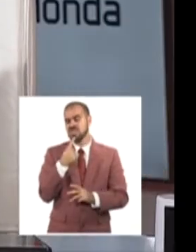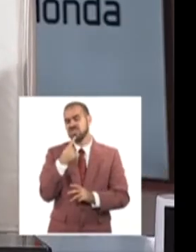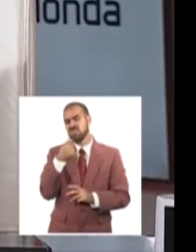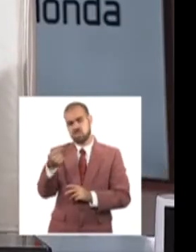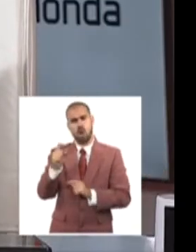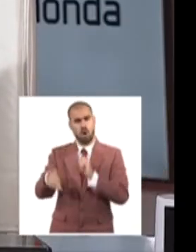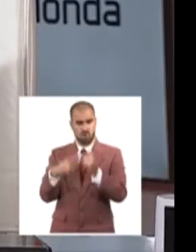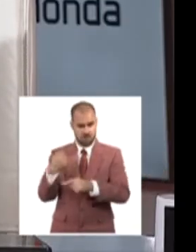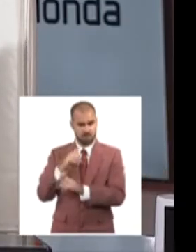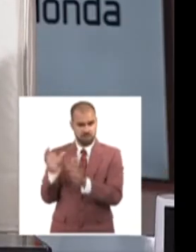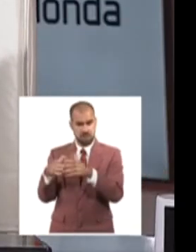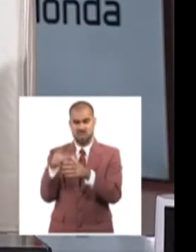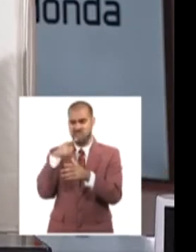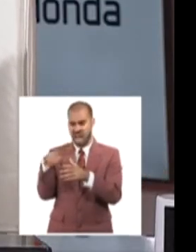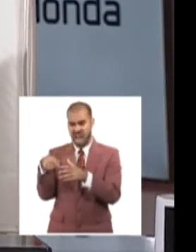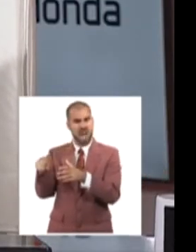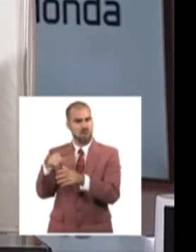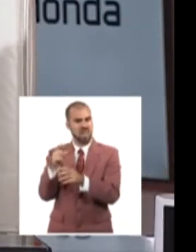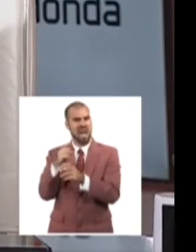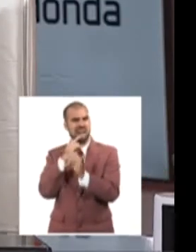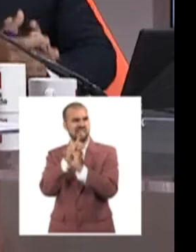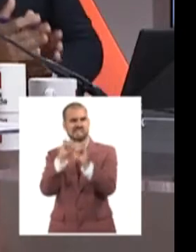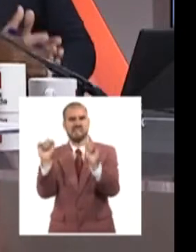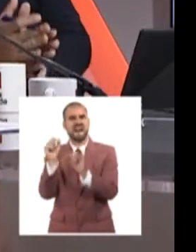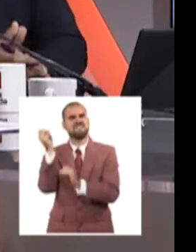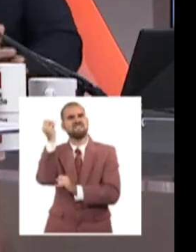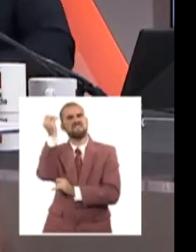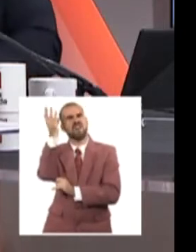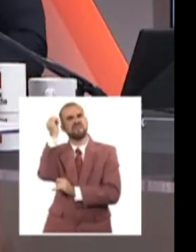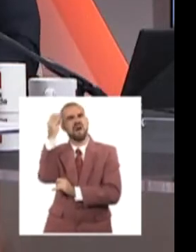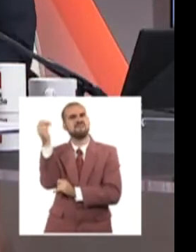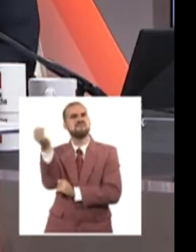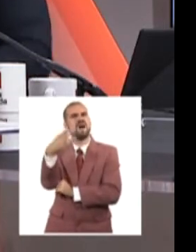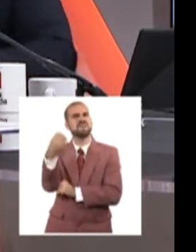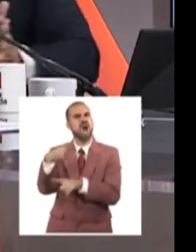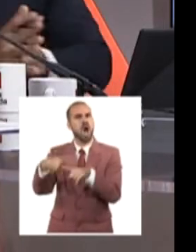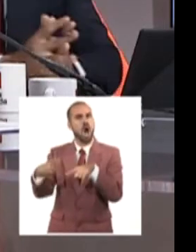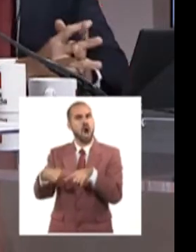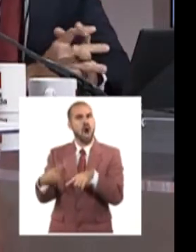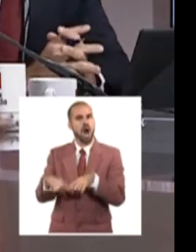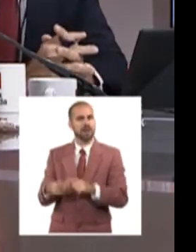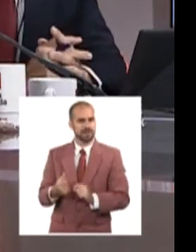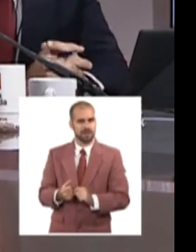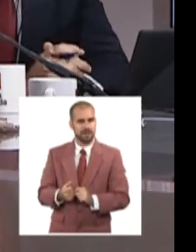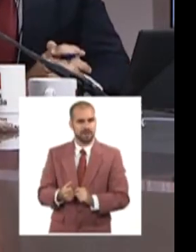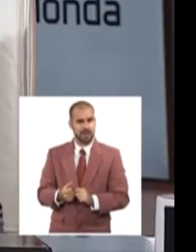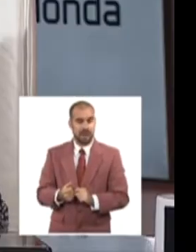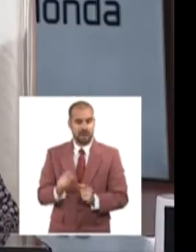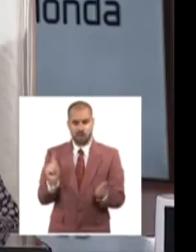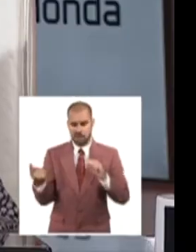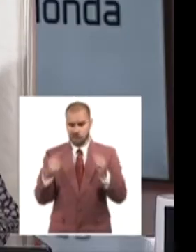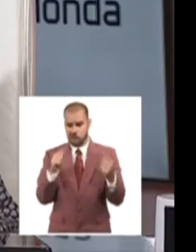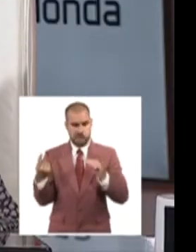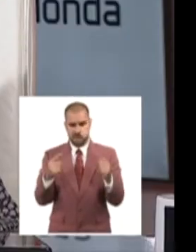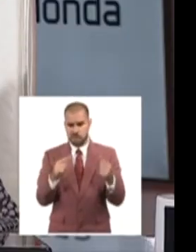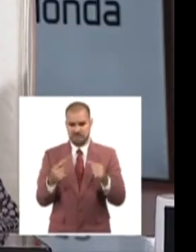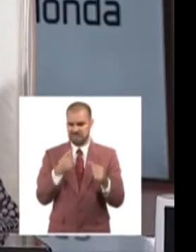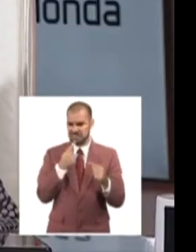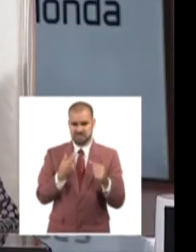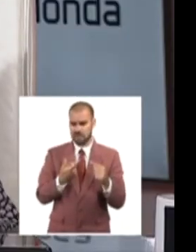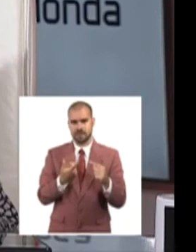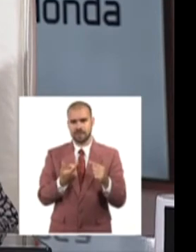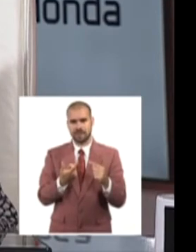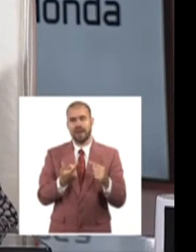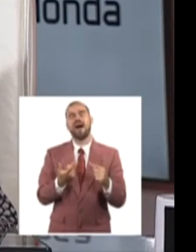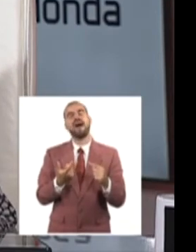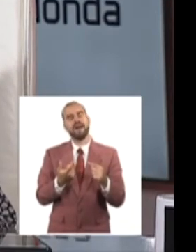noticias falsas y las crean falsas a sí mismo entonces ellos están usando todas esas